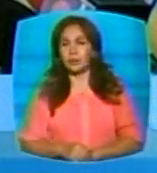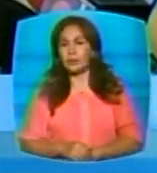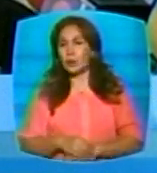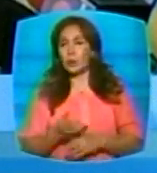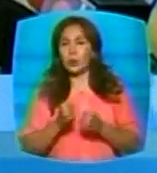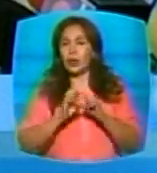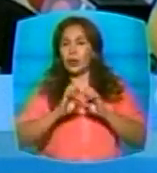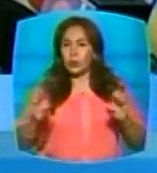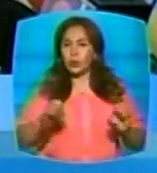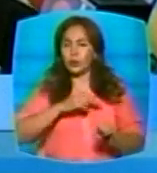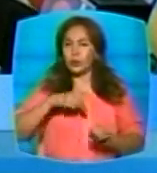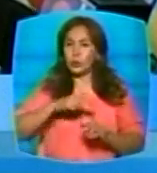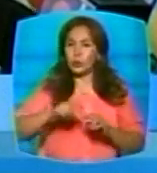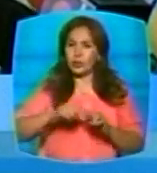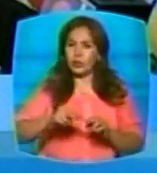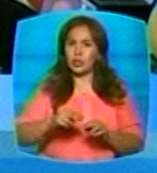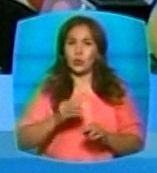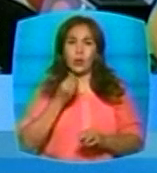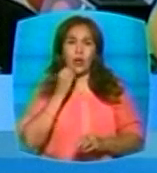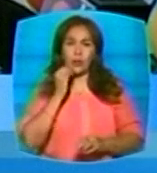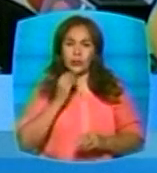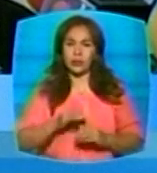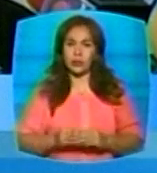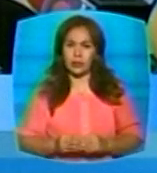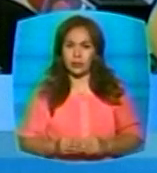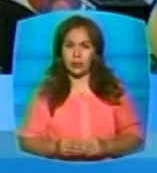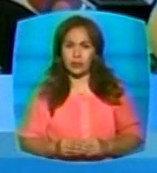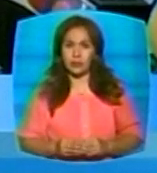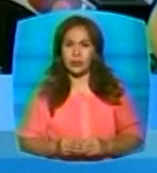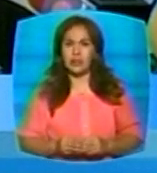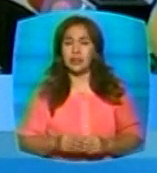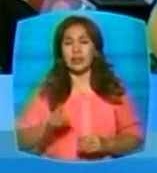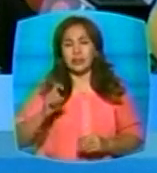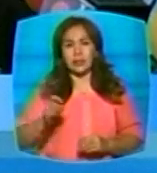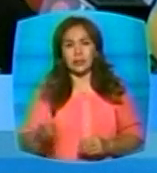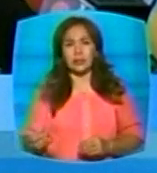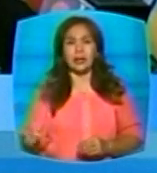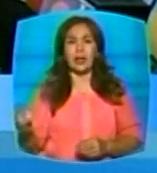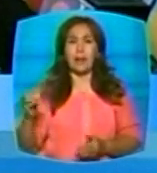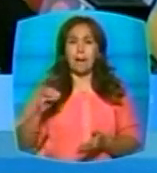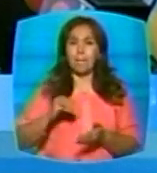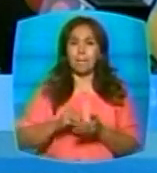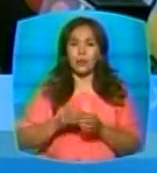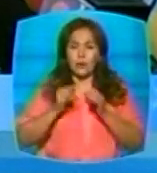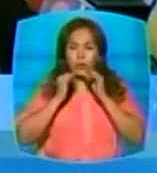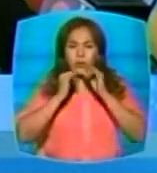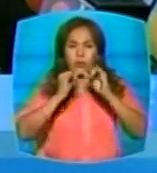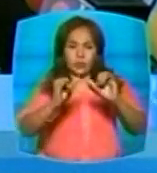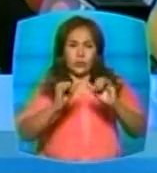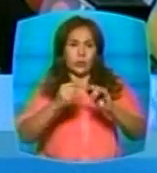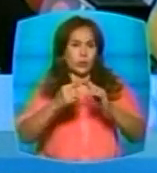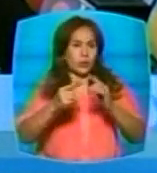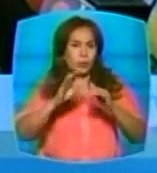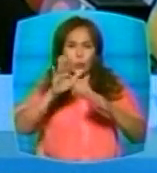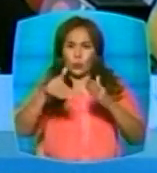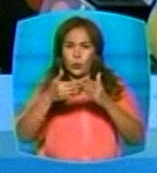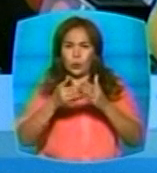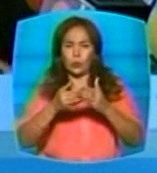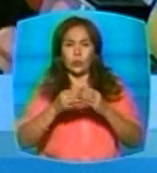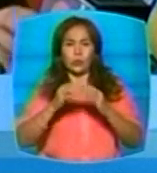con la educación de nuestros niños, nuestros adolescentes, se requiere la mayor difusión por parte de los medios de